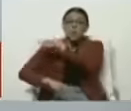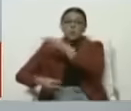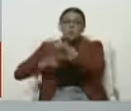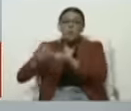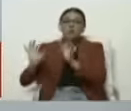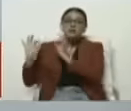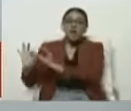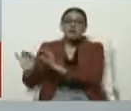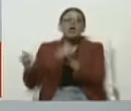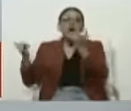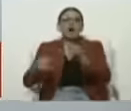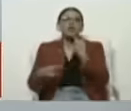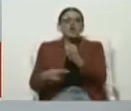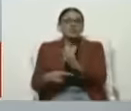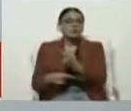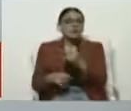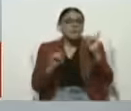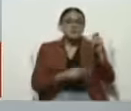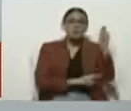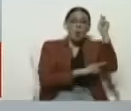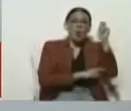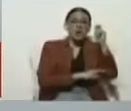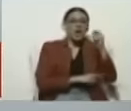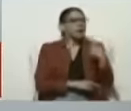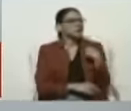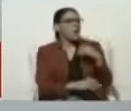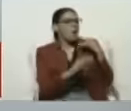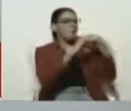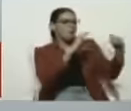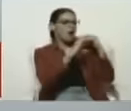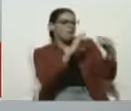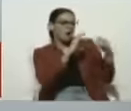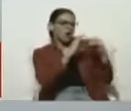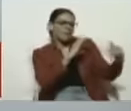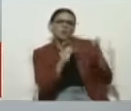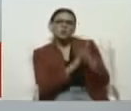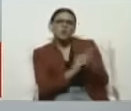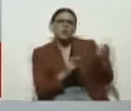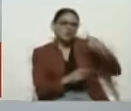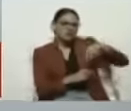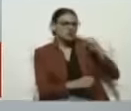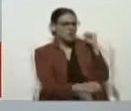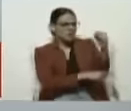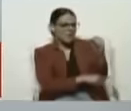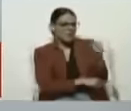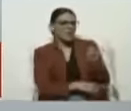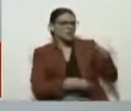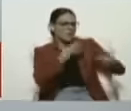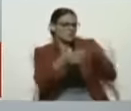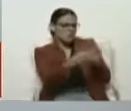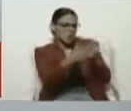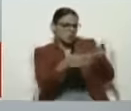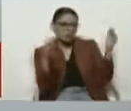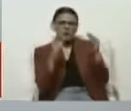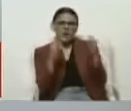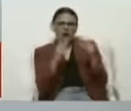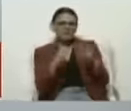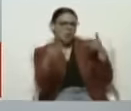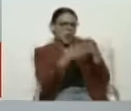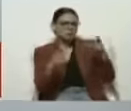atreve a amenazar en el más puro estilo del paramilitarismo colombiano,